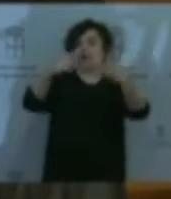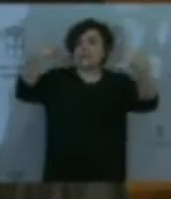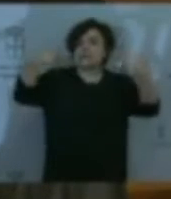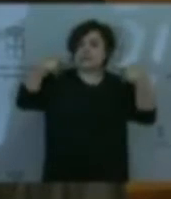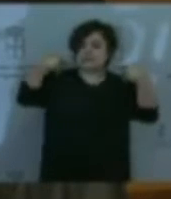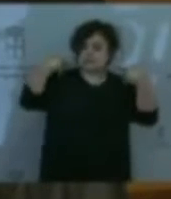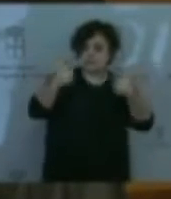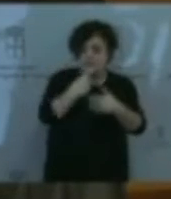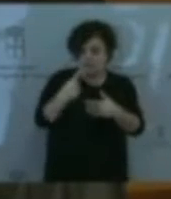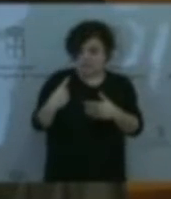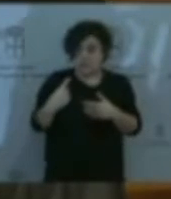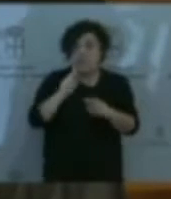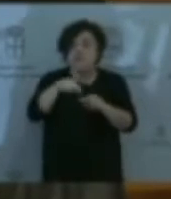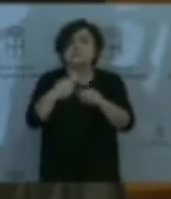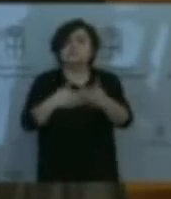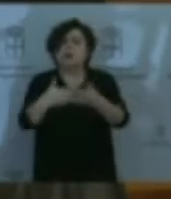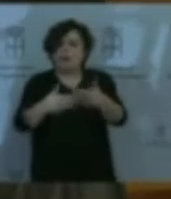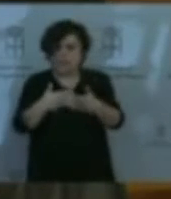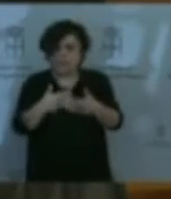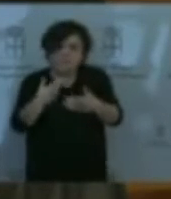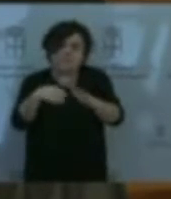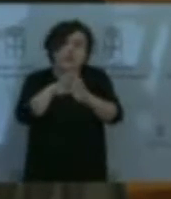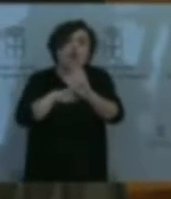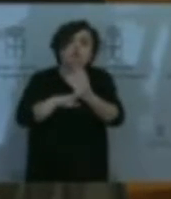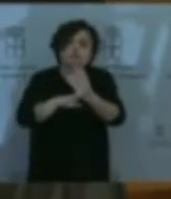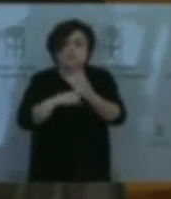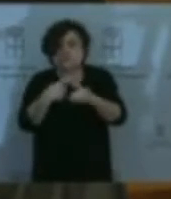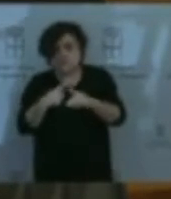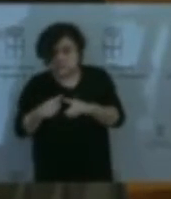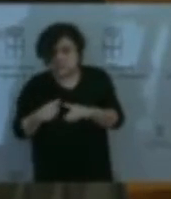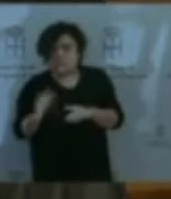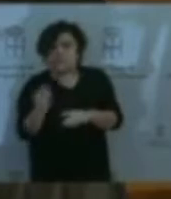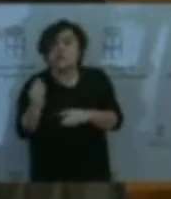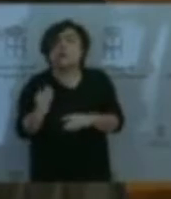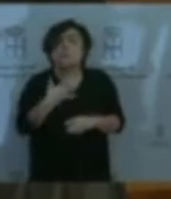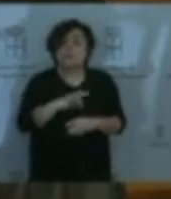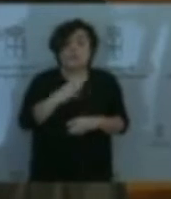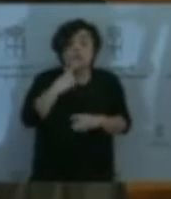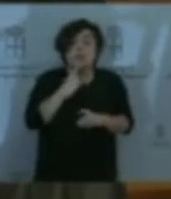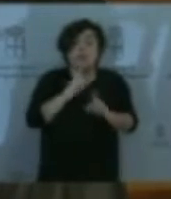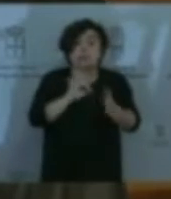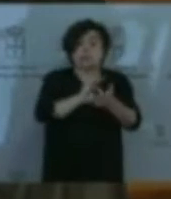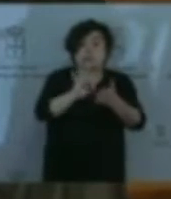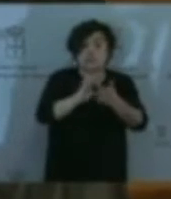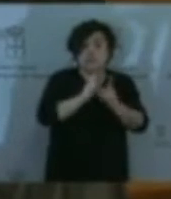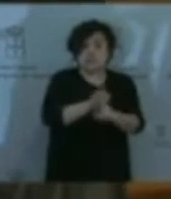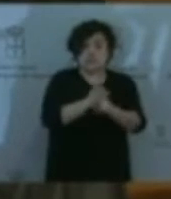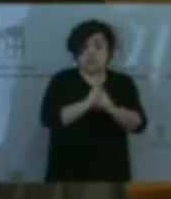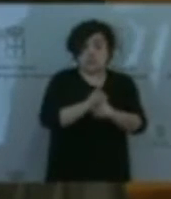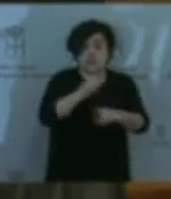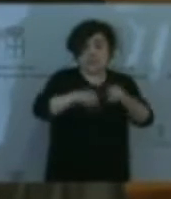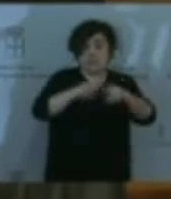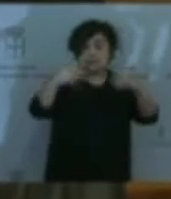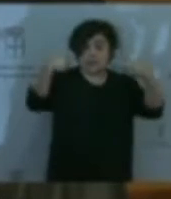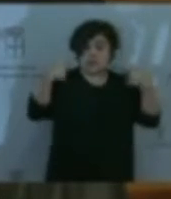margen de mejora o que debemos solucionar, ¿no? Los servicios de transporte público interurbano que dependen del Consorcio de Transportes de Asturias pueden prestar el servicio de